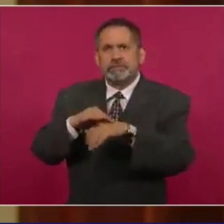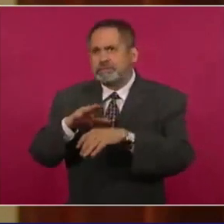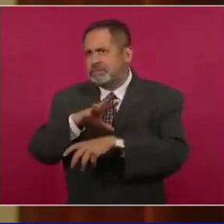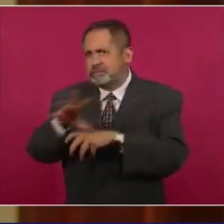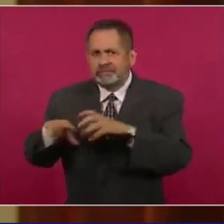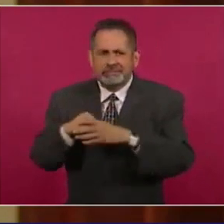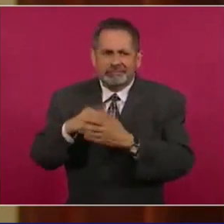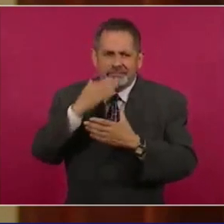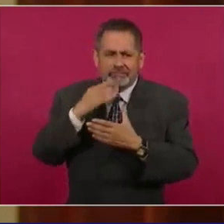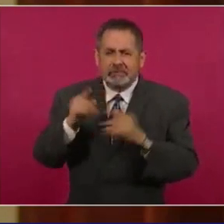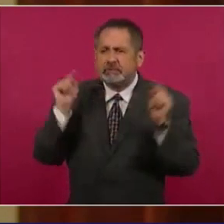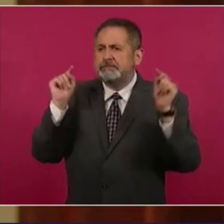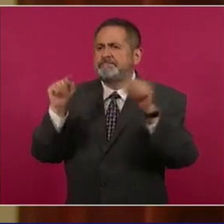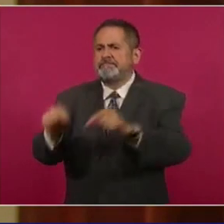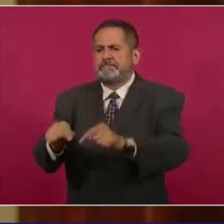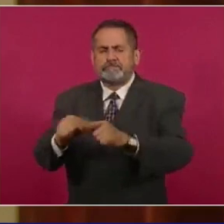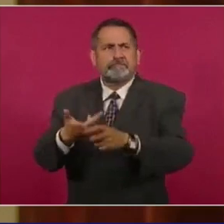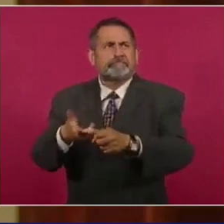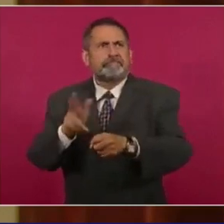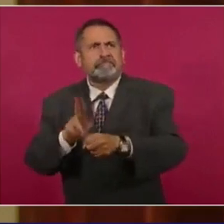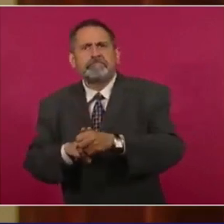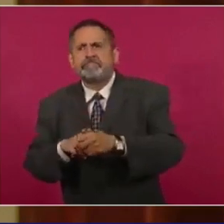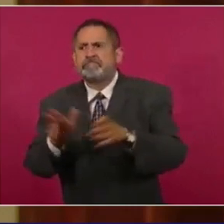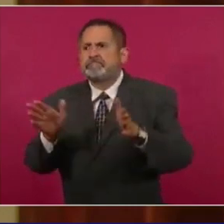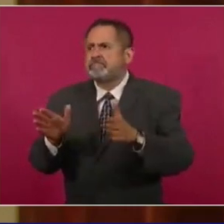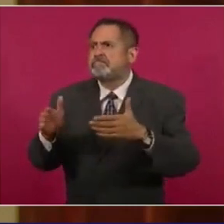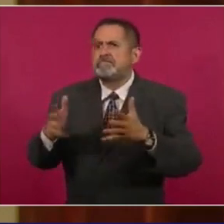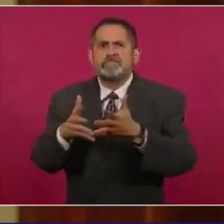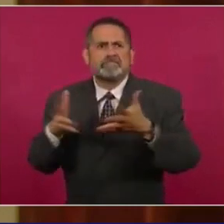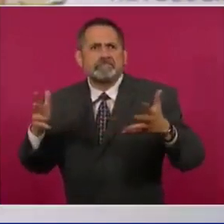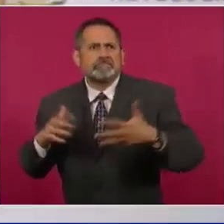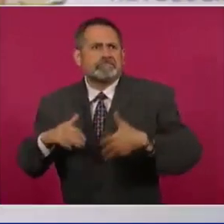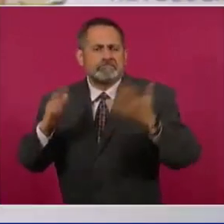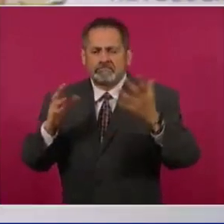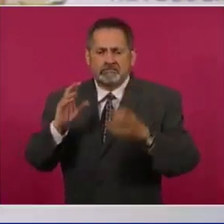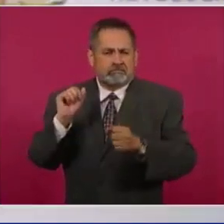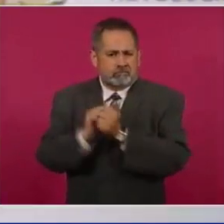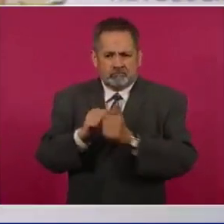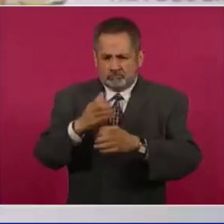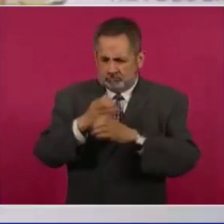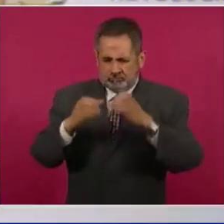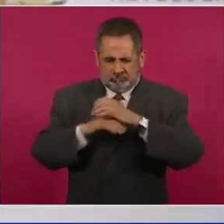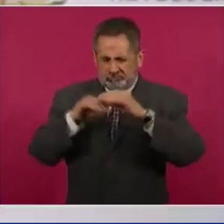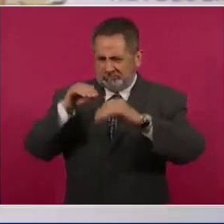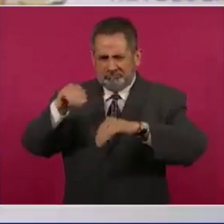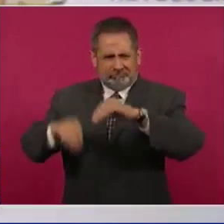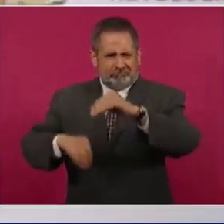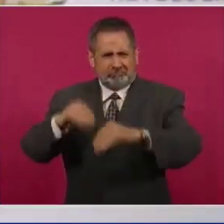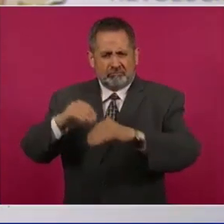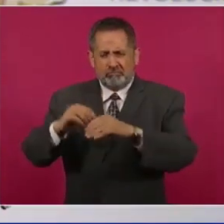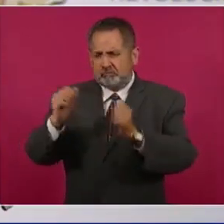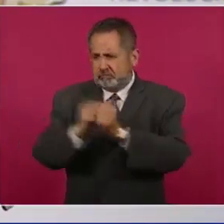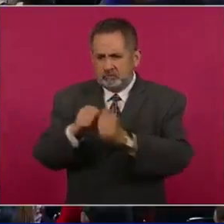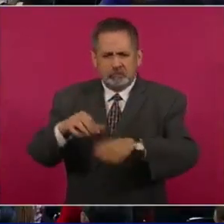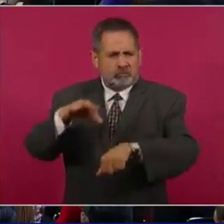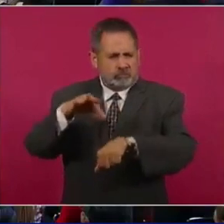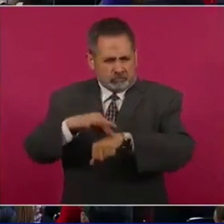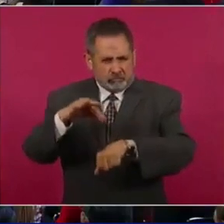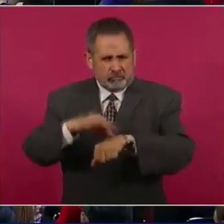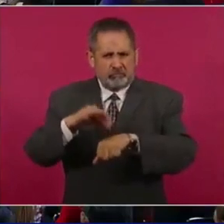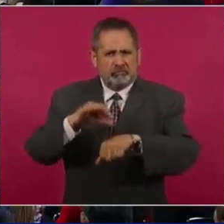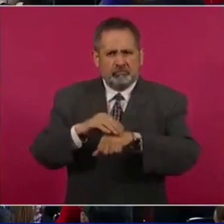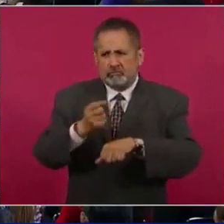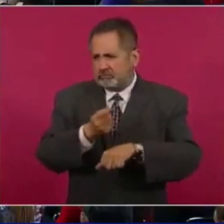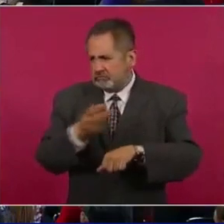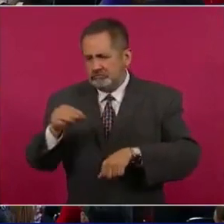centros de salud, hospitales, equipados con médicos,